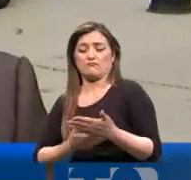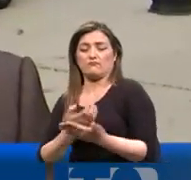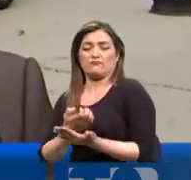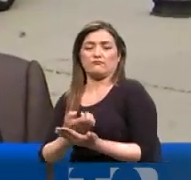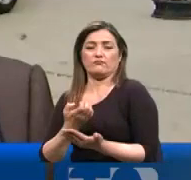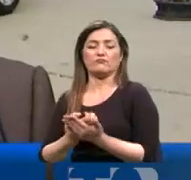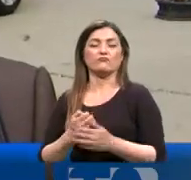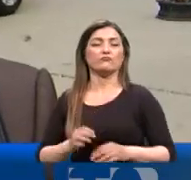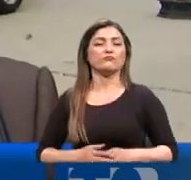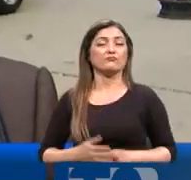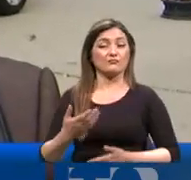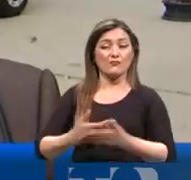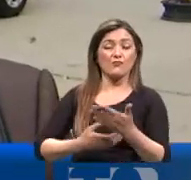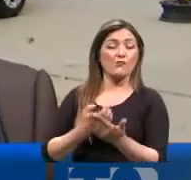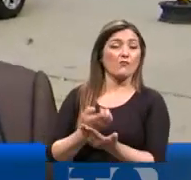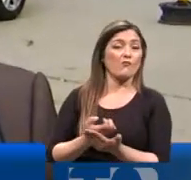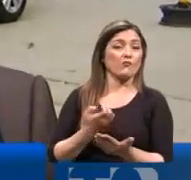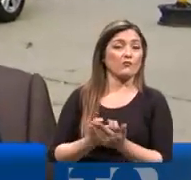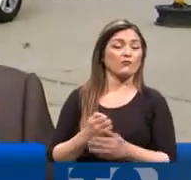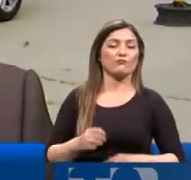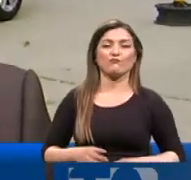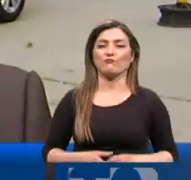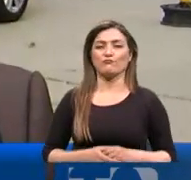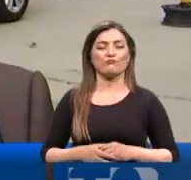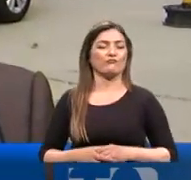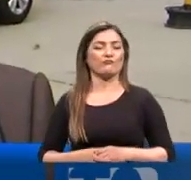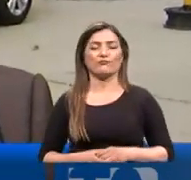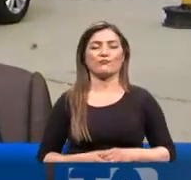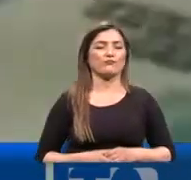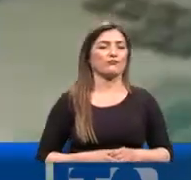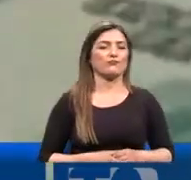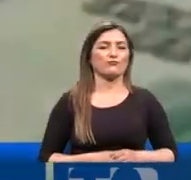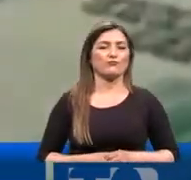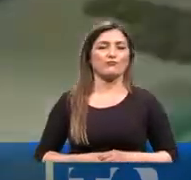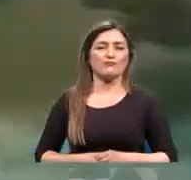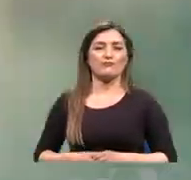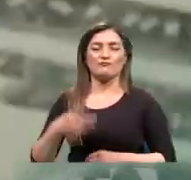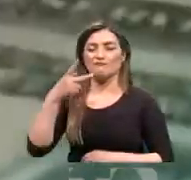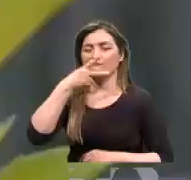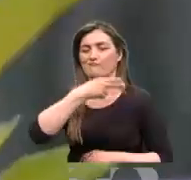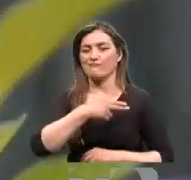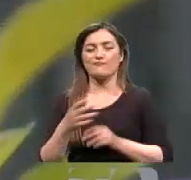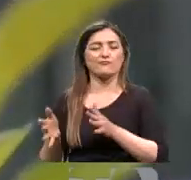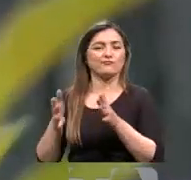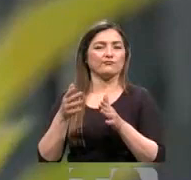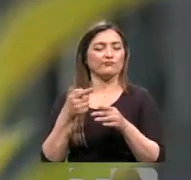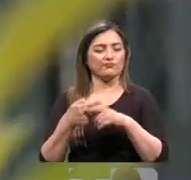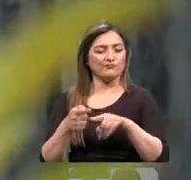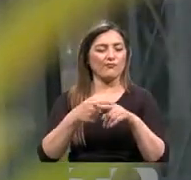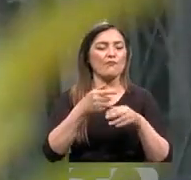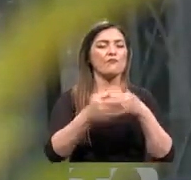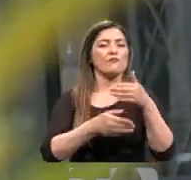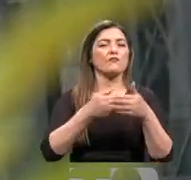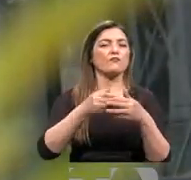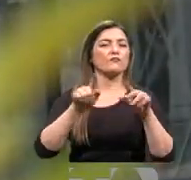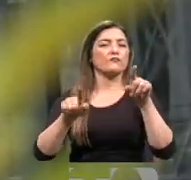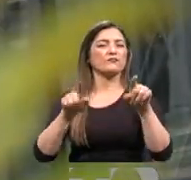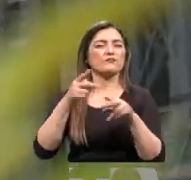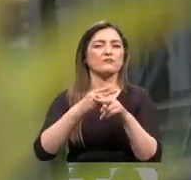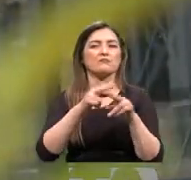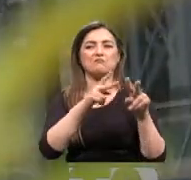en realidad estos bonos no estaban en tenencia de Cevale. En diferentes procesos y con algunos nombres en